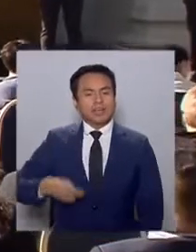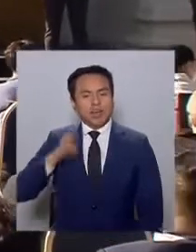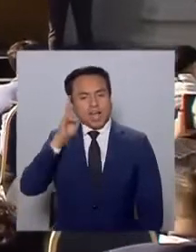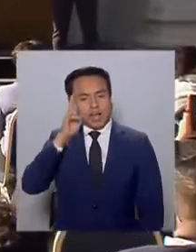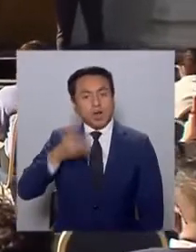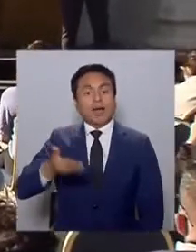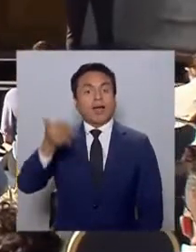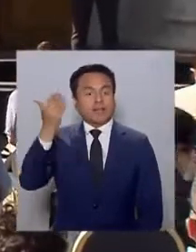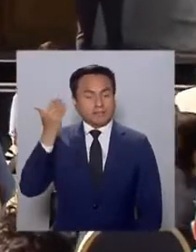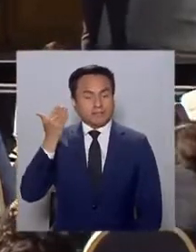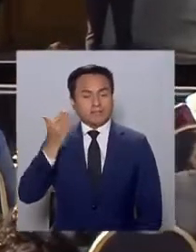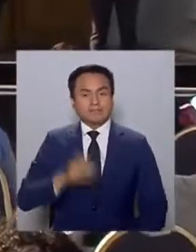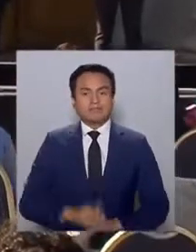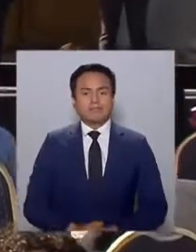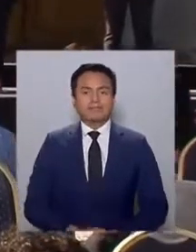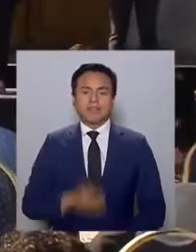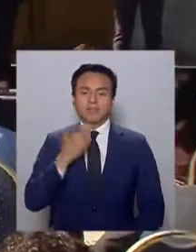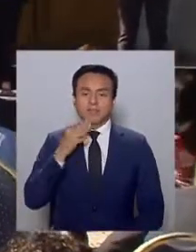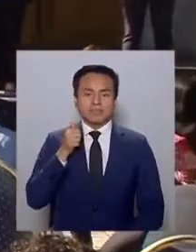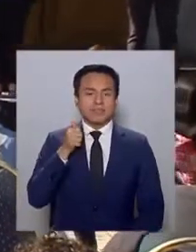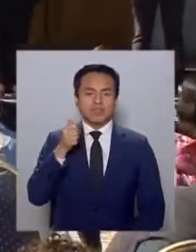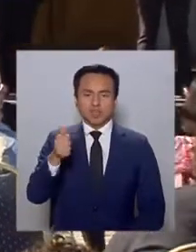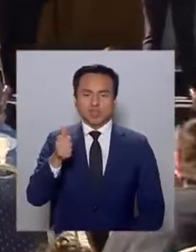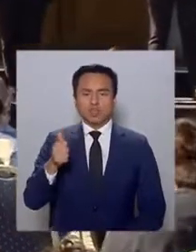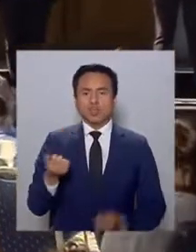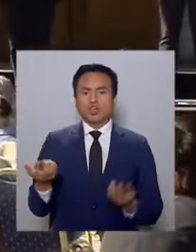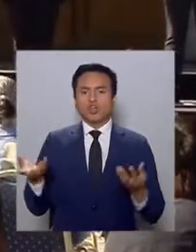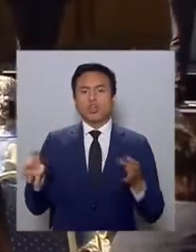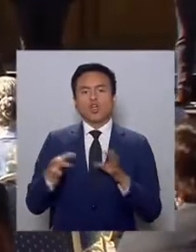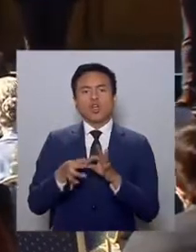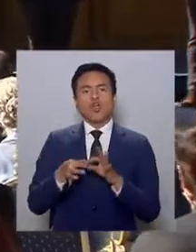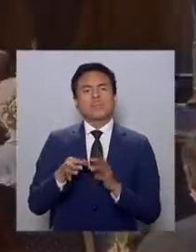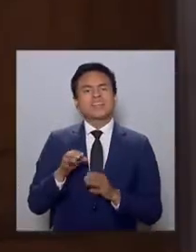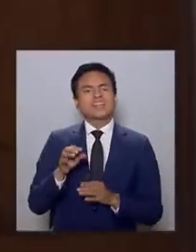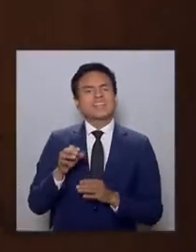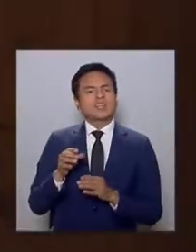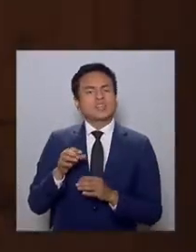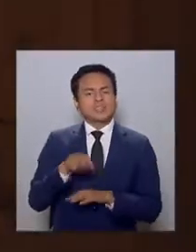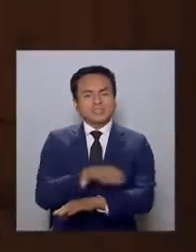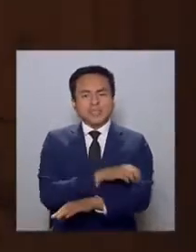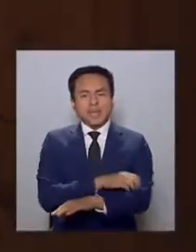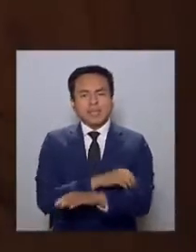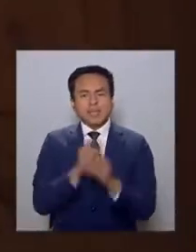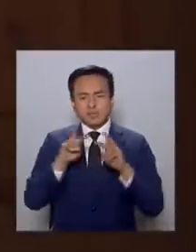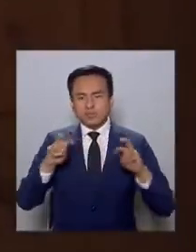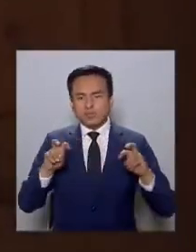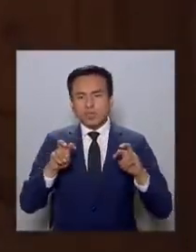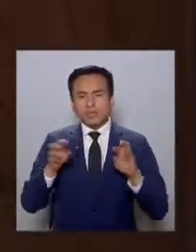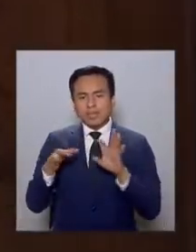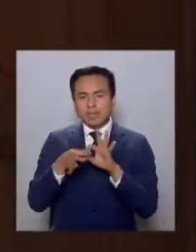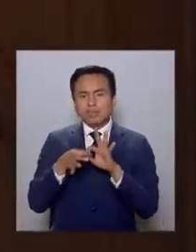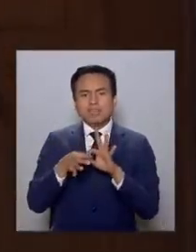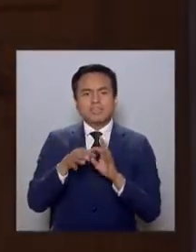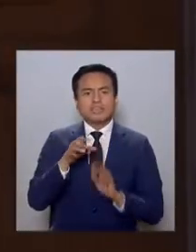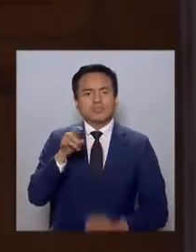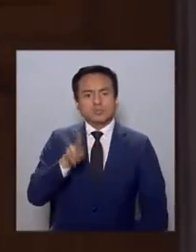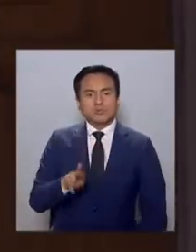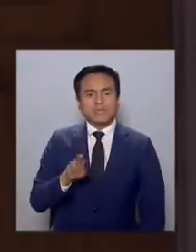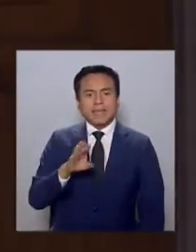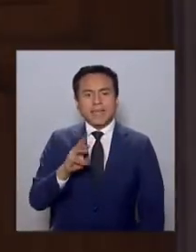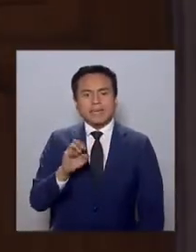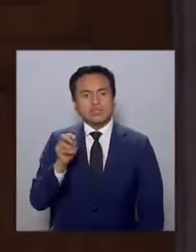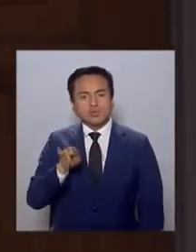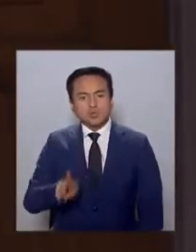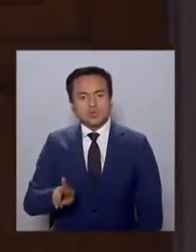Rancagua y director de Convergencia Regionalista de Estudios Aplicados del Sur, CREASUR, de